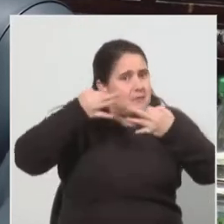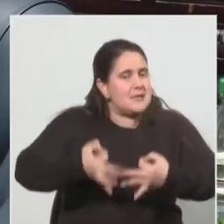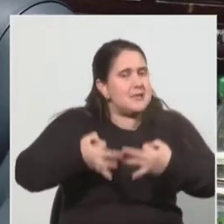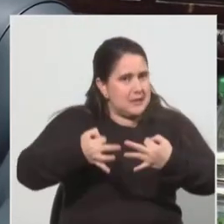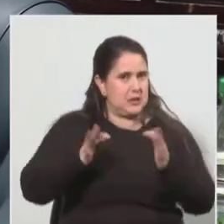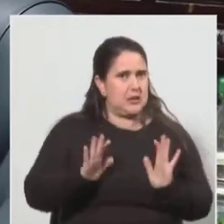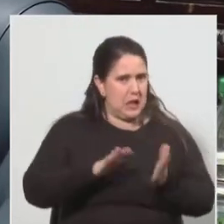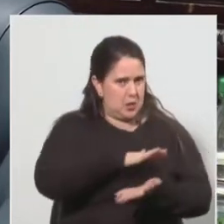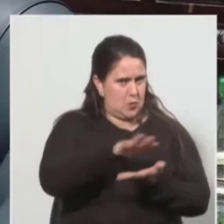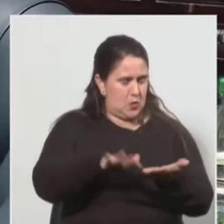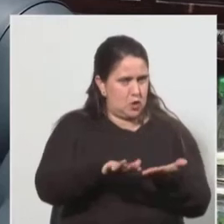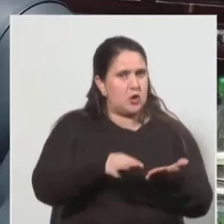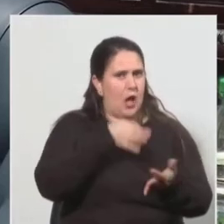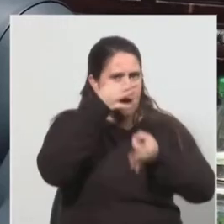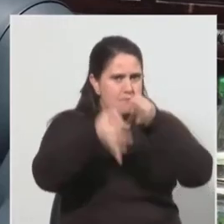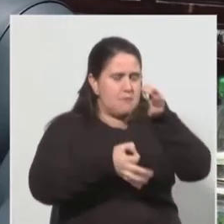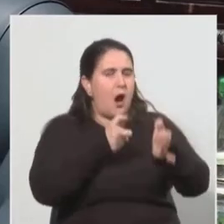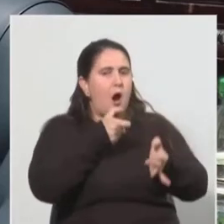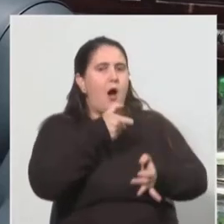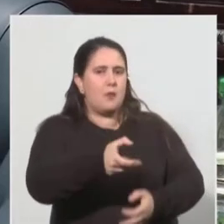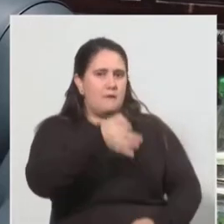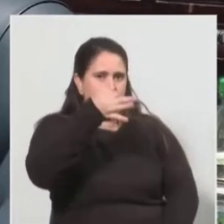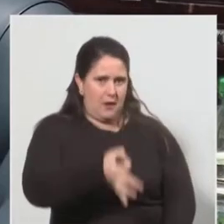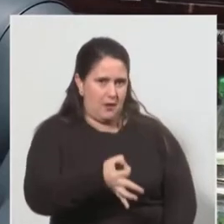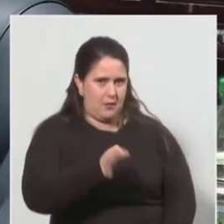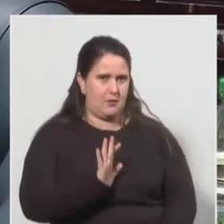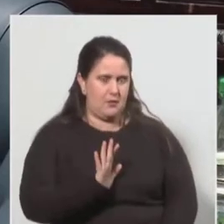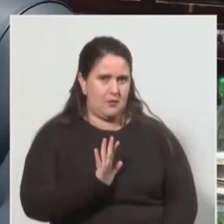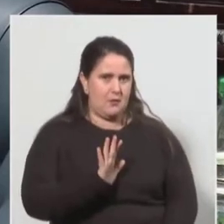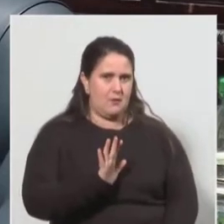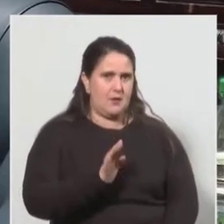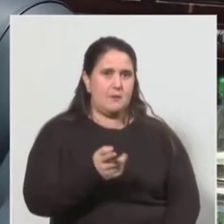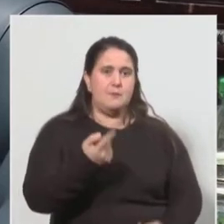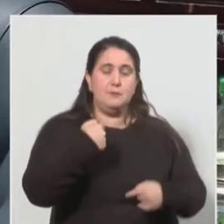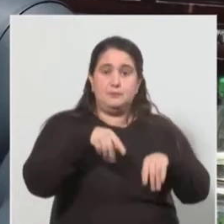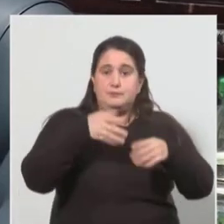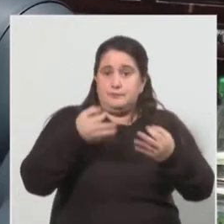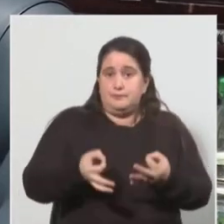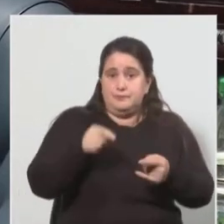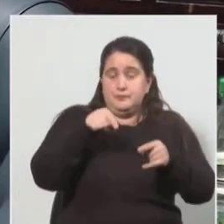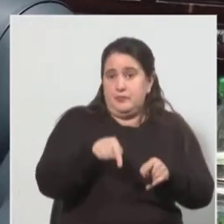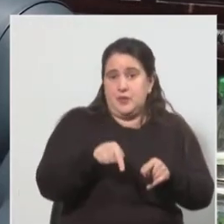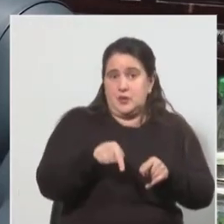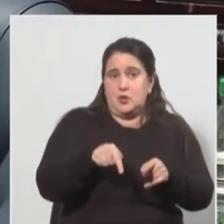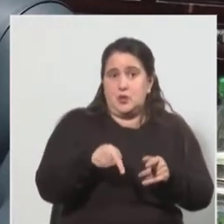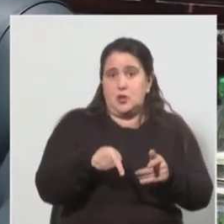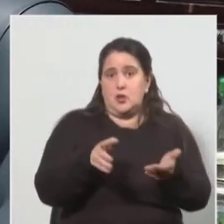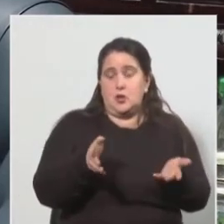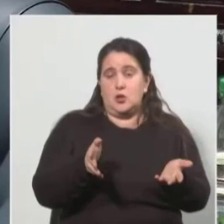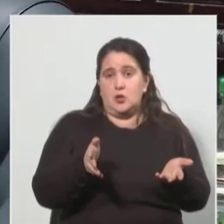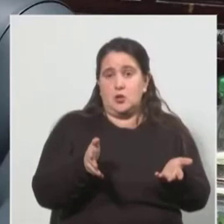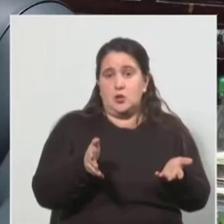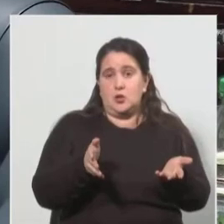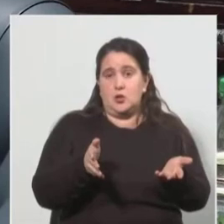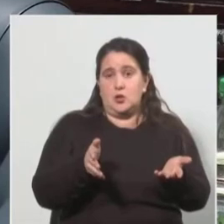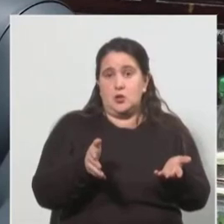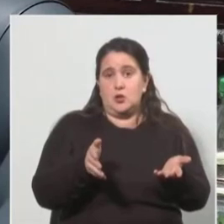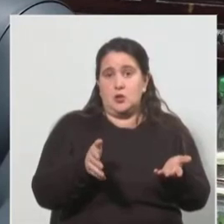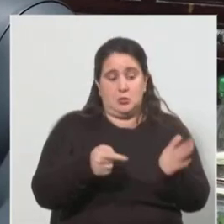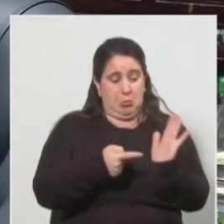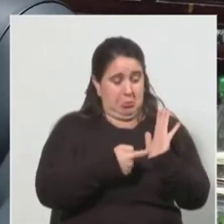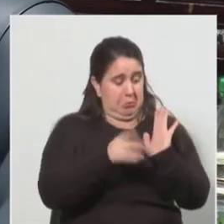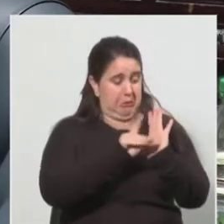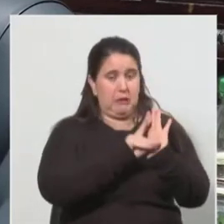por razones fundadas. Hasta donde sabemos, esto no se dice en ningún lado